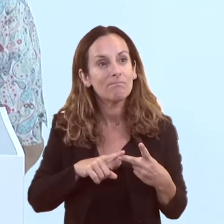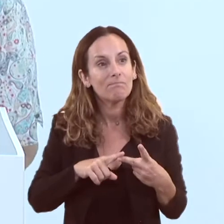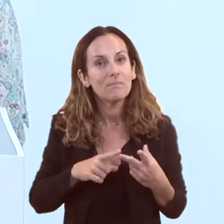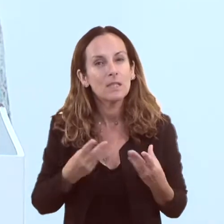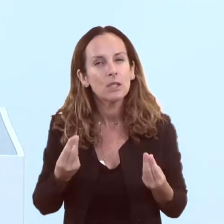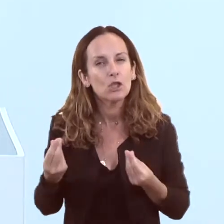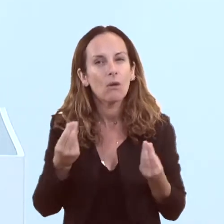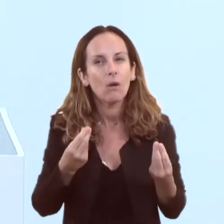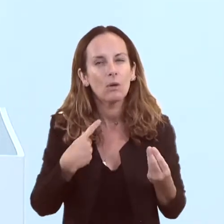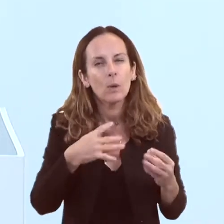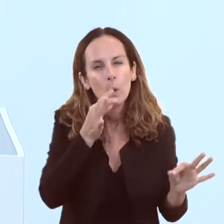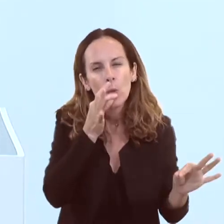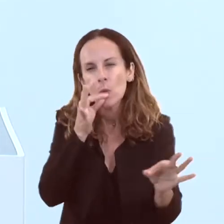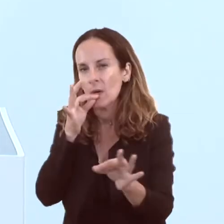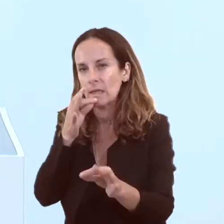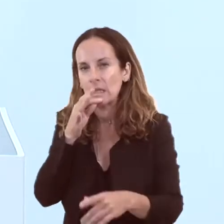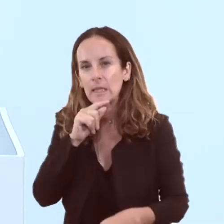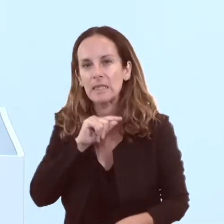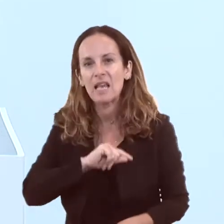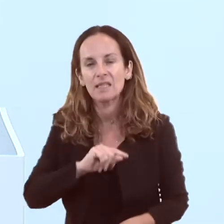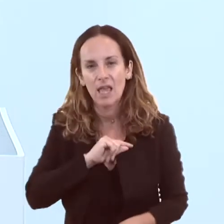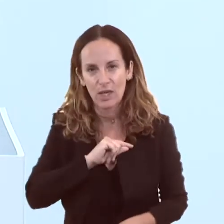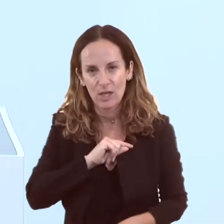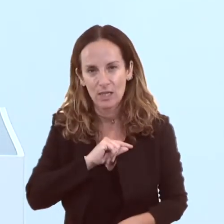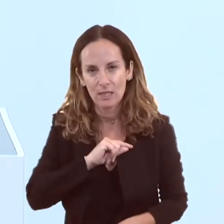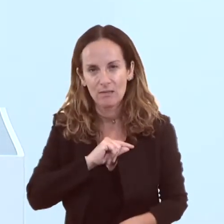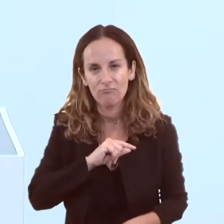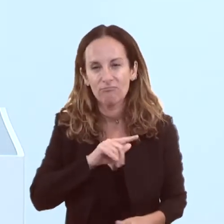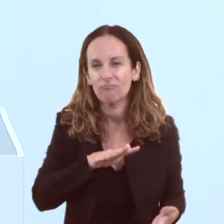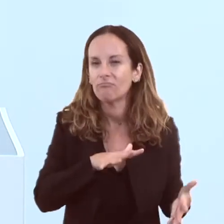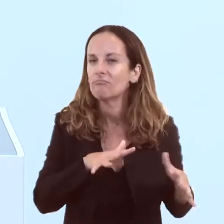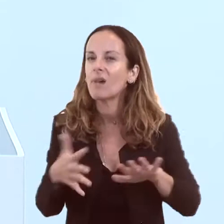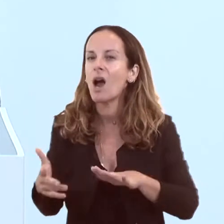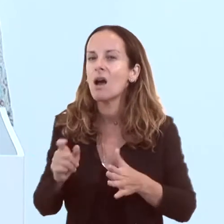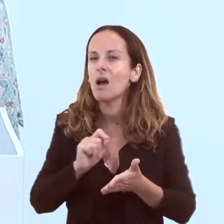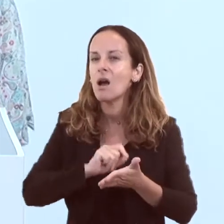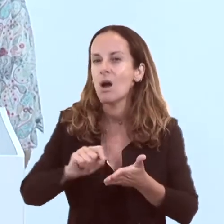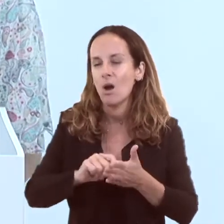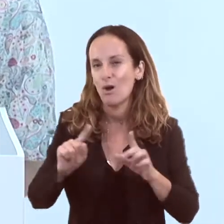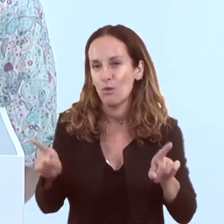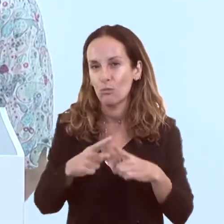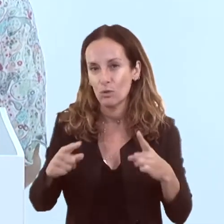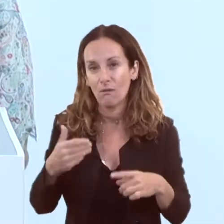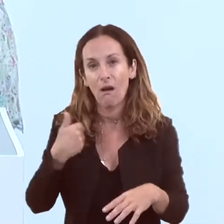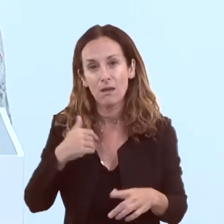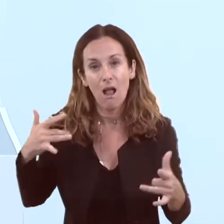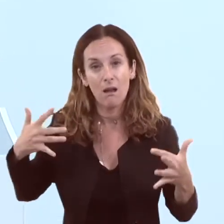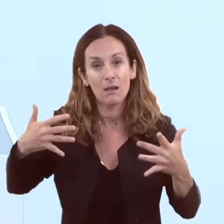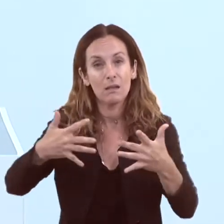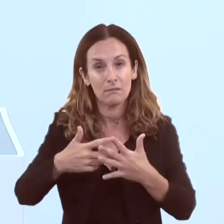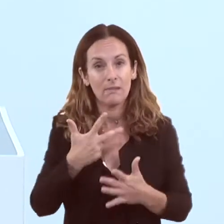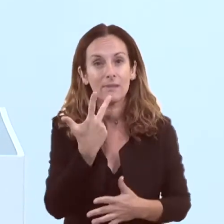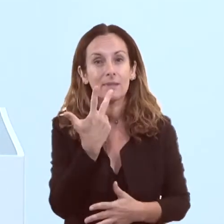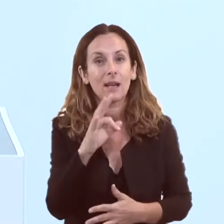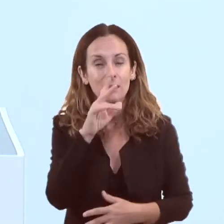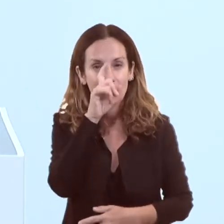sensaciones que se incorporan al repertorio a lo largo de los años ya son va para 30 años que